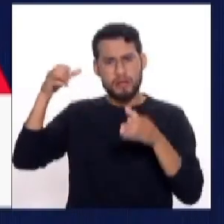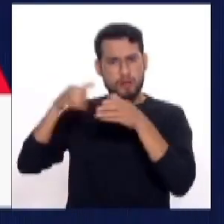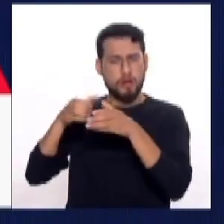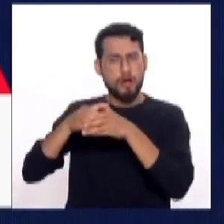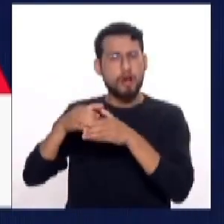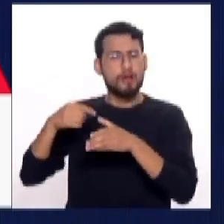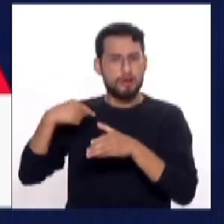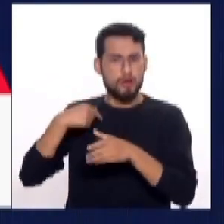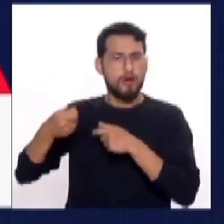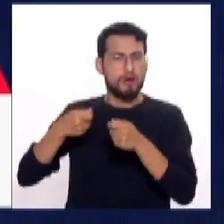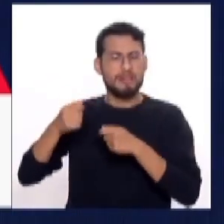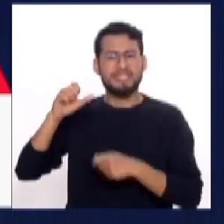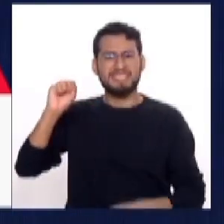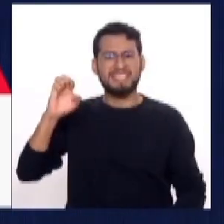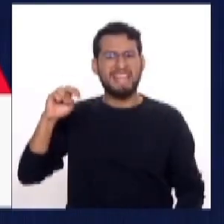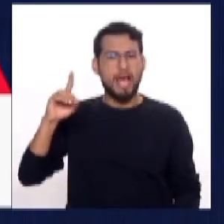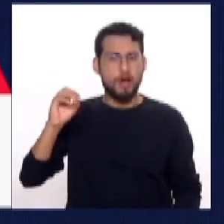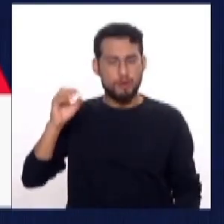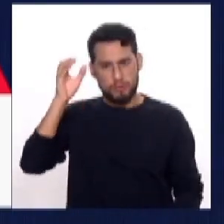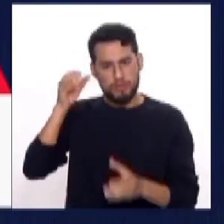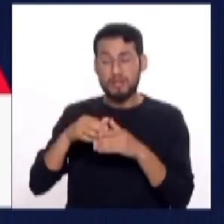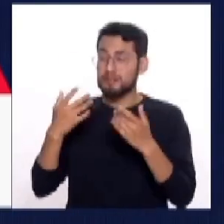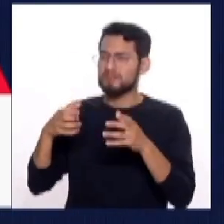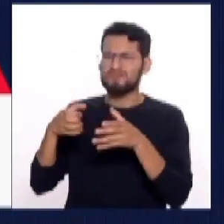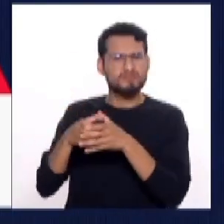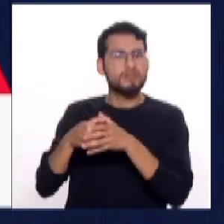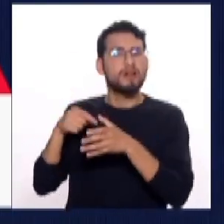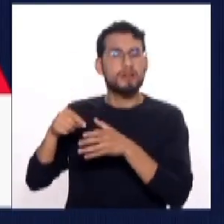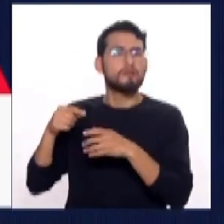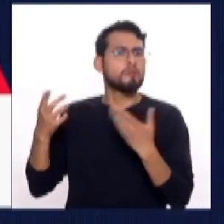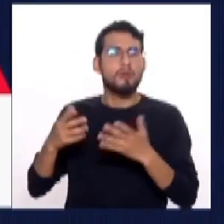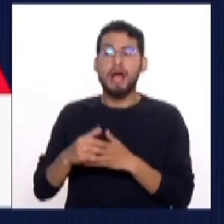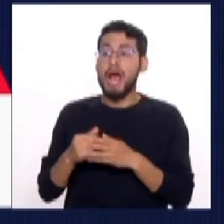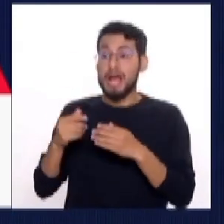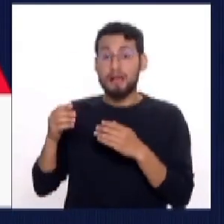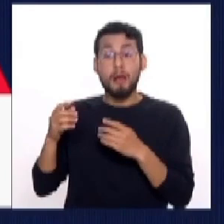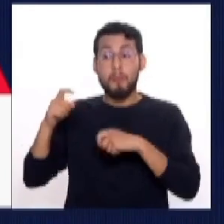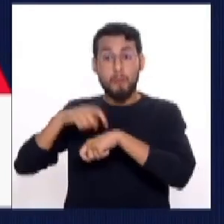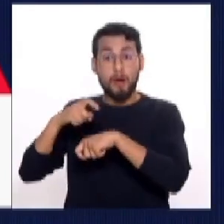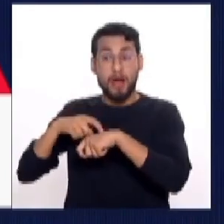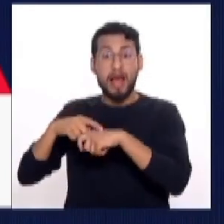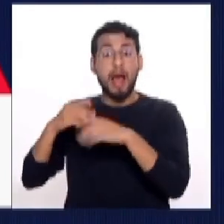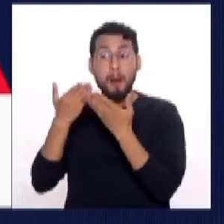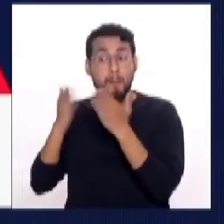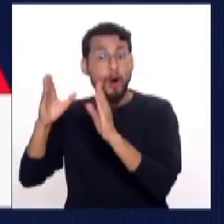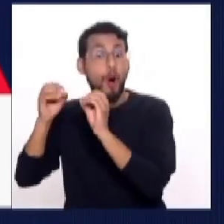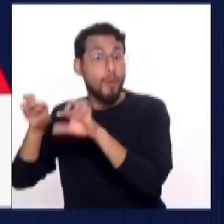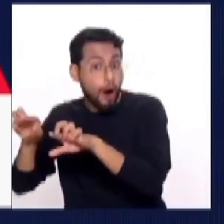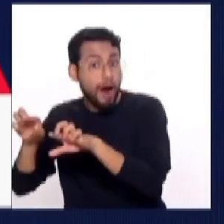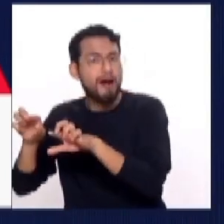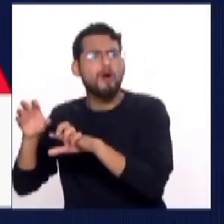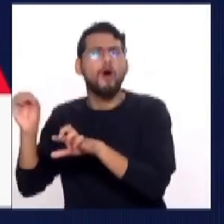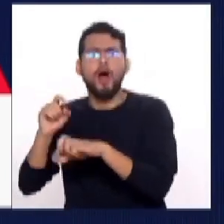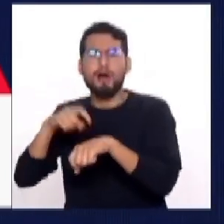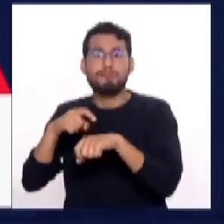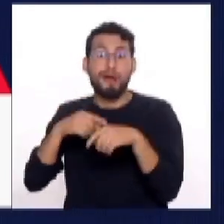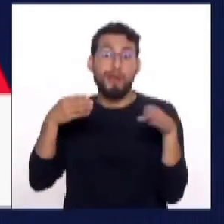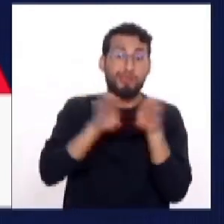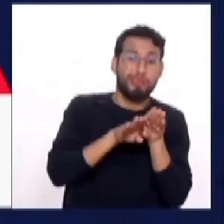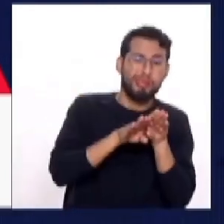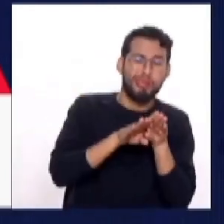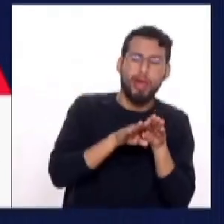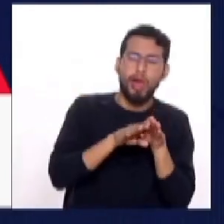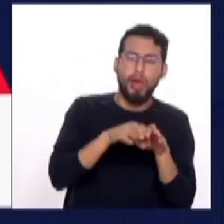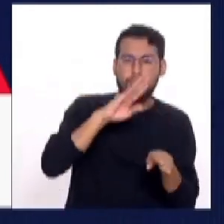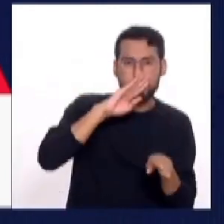senado Y es que hay ventanas que se abren y ventanas que se cierran a mí me parece que estamos ante un momento de ventanas